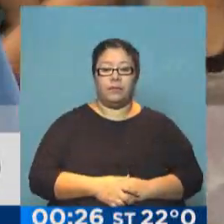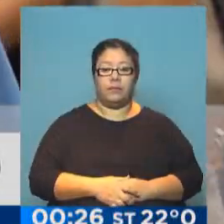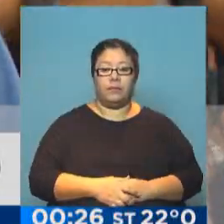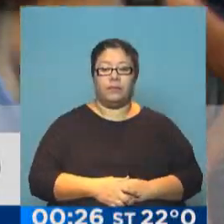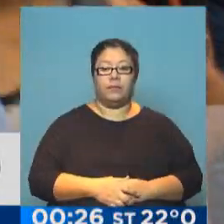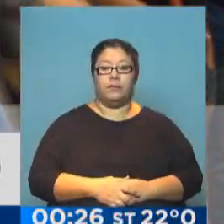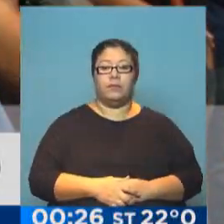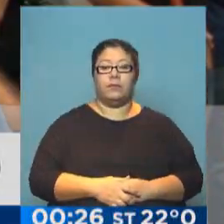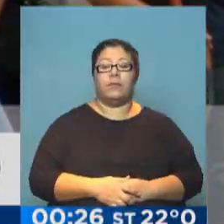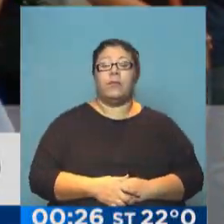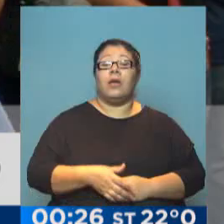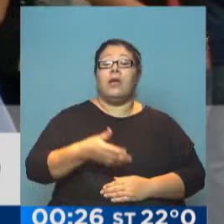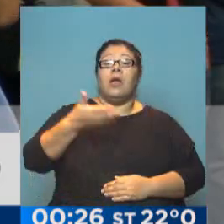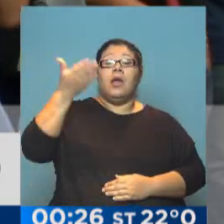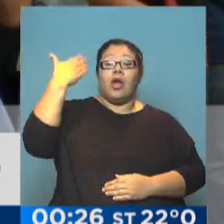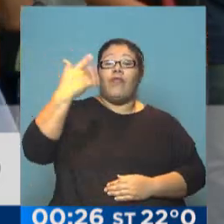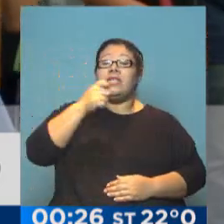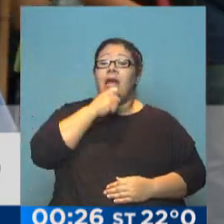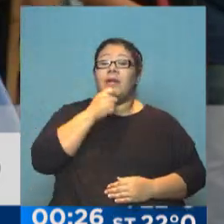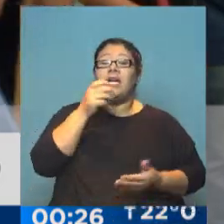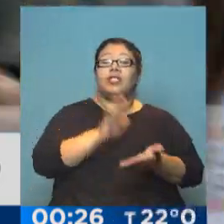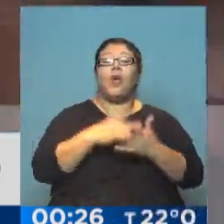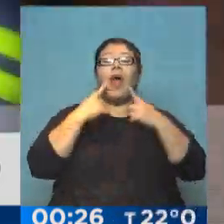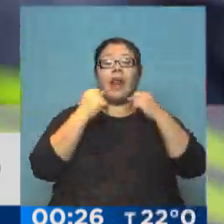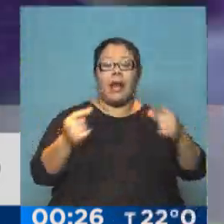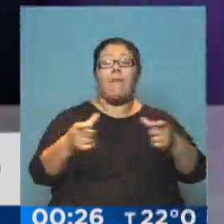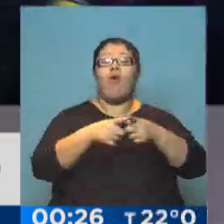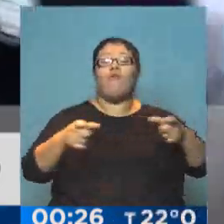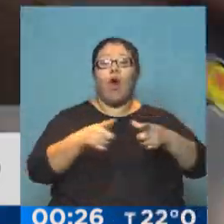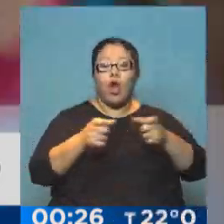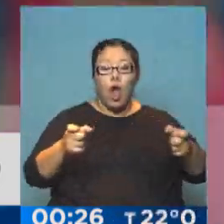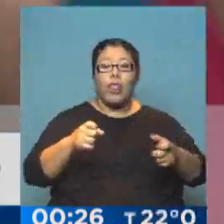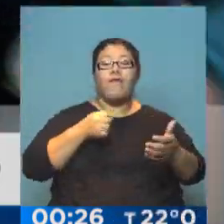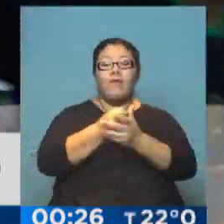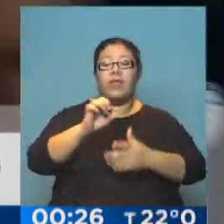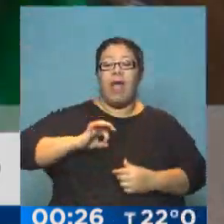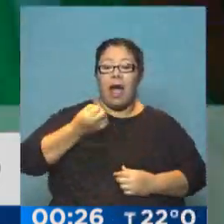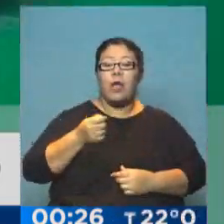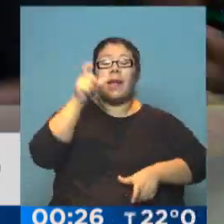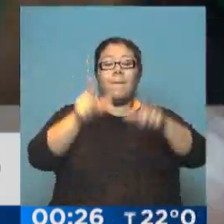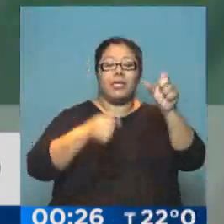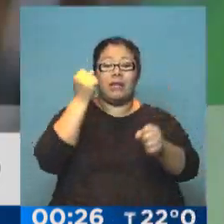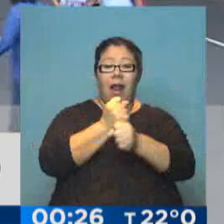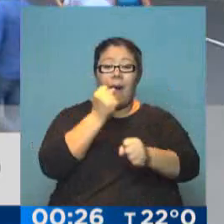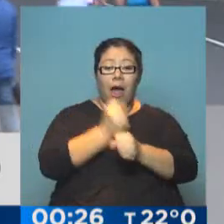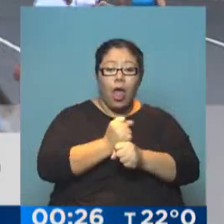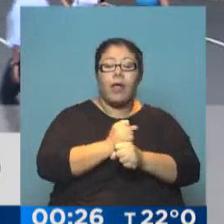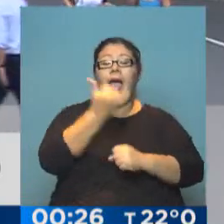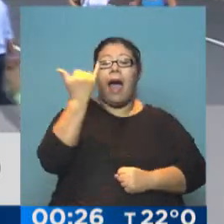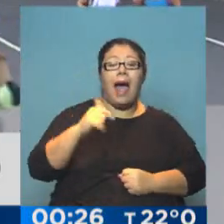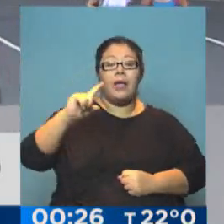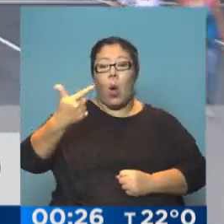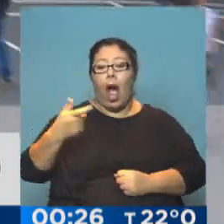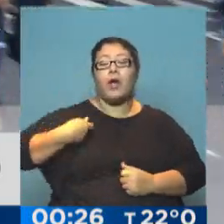Como se anunció en la conferencia de prensa, tiene que ver con el reclamo de un bono de fin de año para trabajadores ocupados, desocupados,